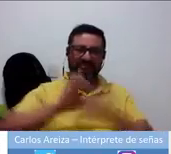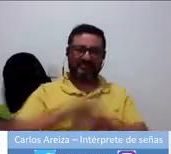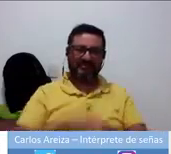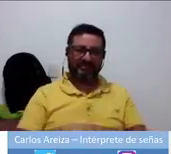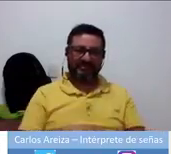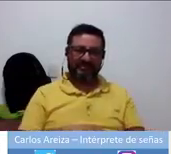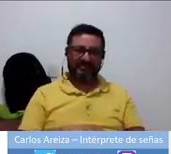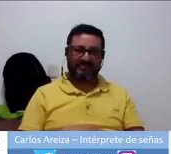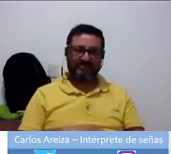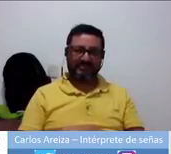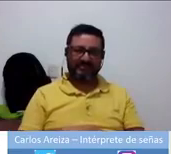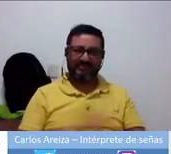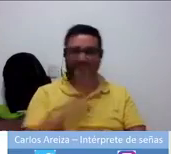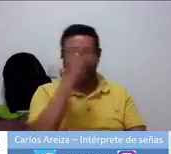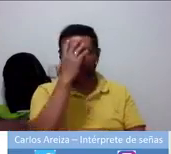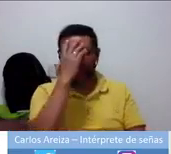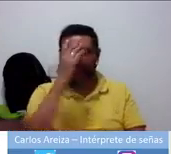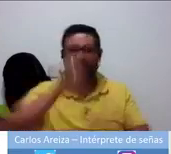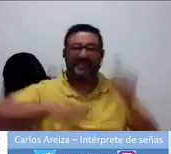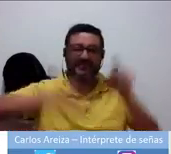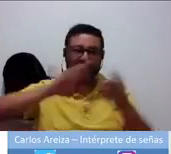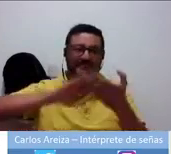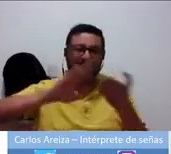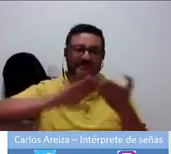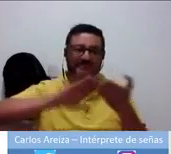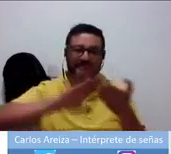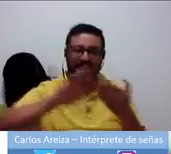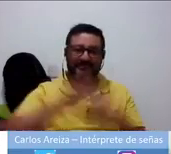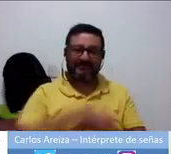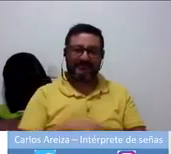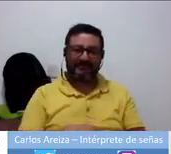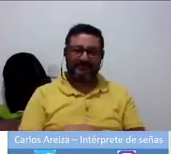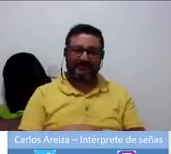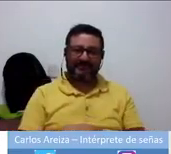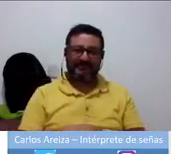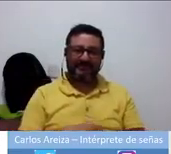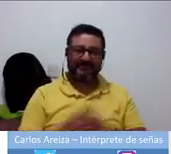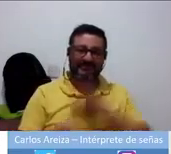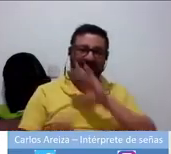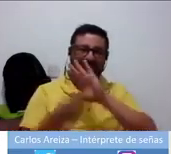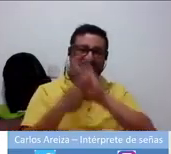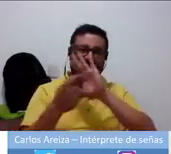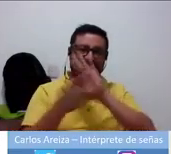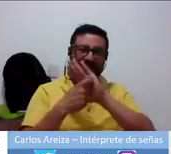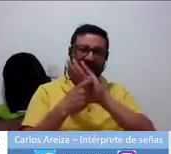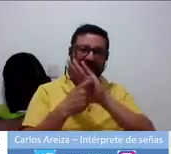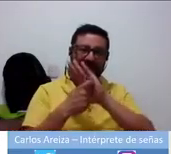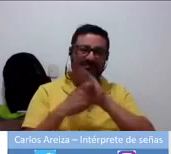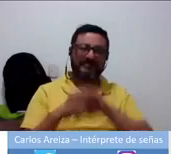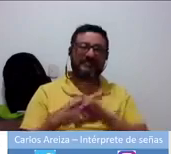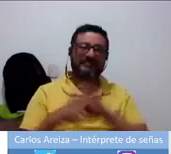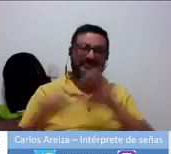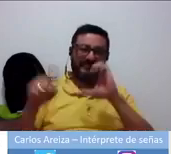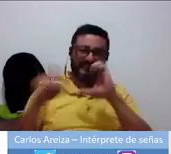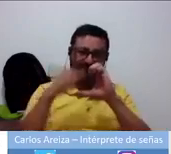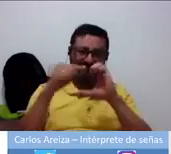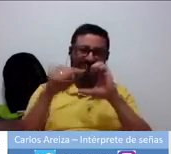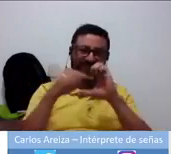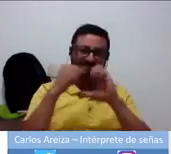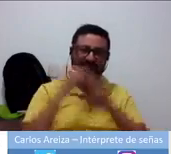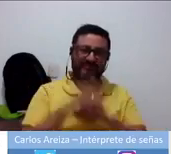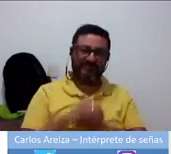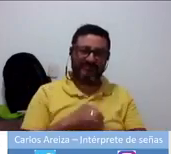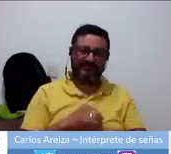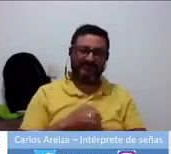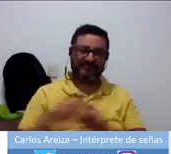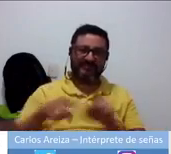muchos disculpándose, muchos criticando mensajes que estaba recibiendo. La mayoría